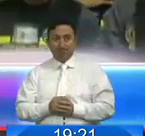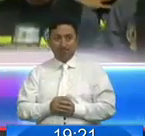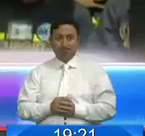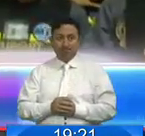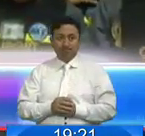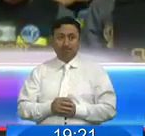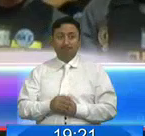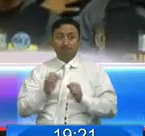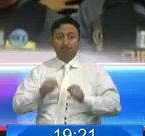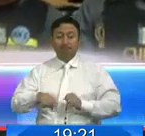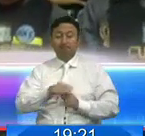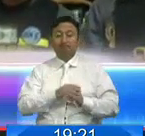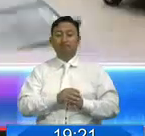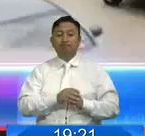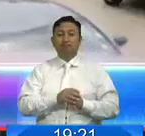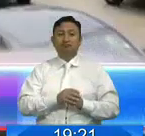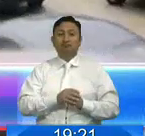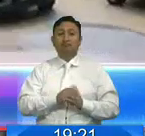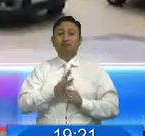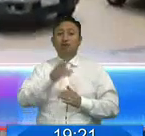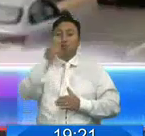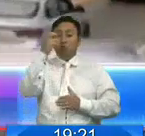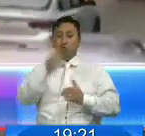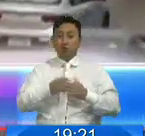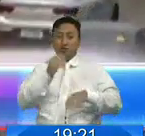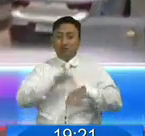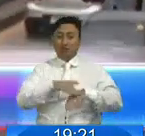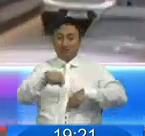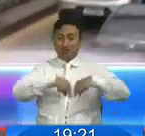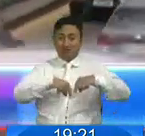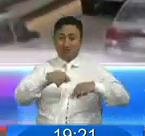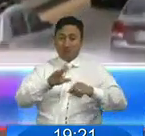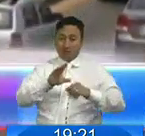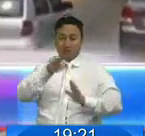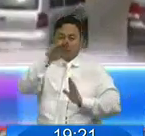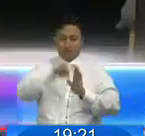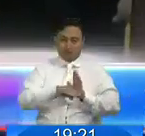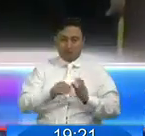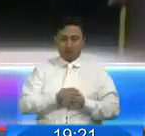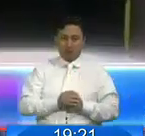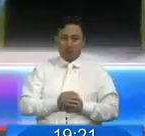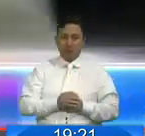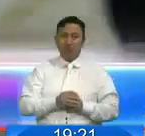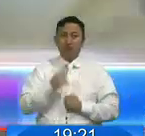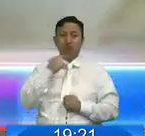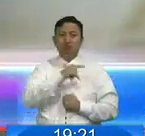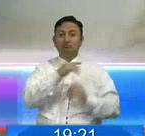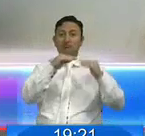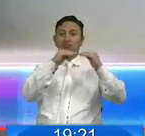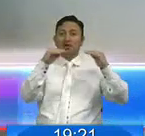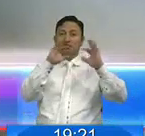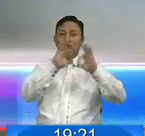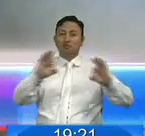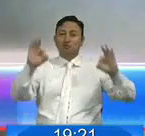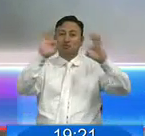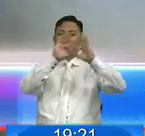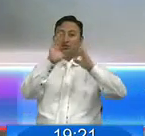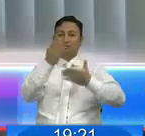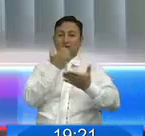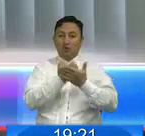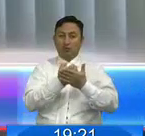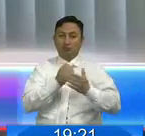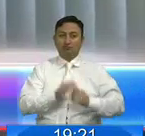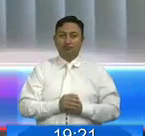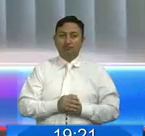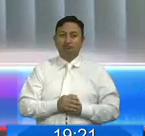una disminución en el monto de las multas por infracciones de tránsito. Alega un parámetro esencialmente económico.